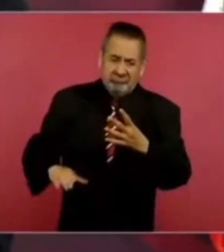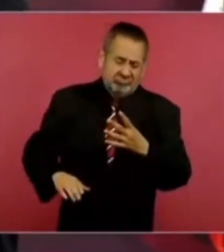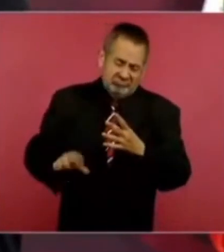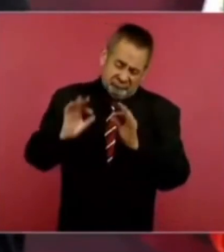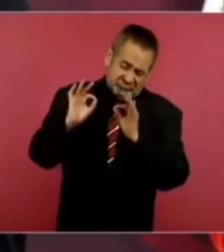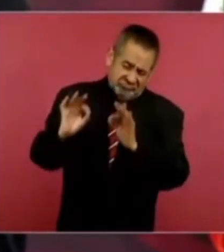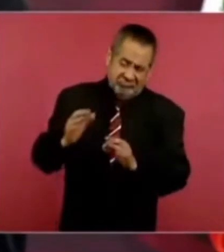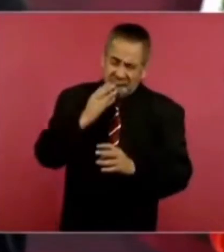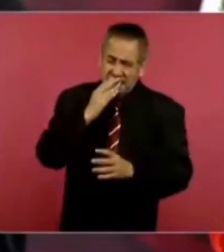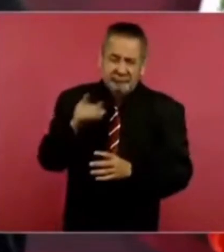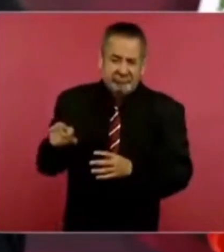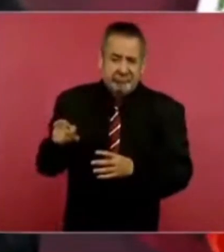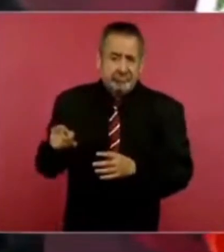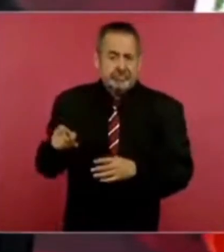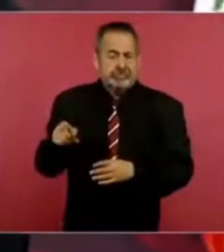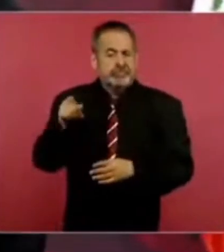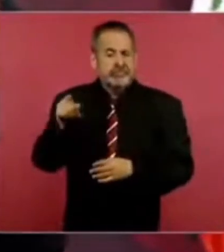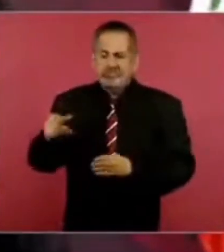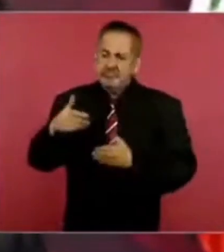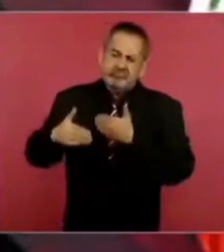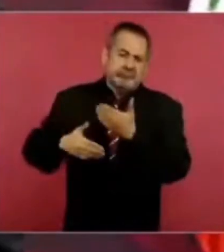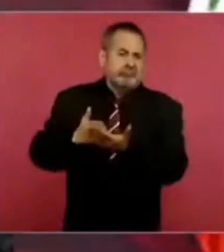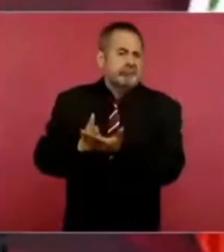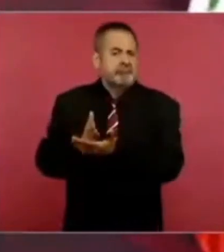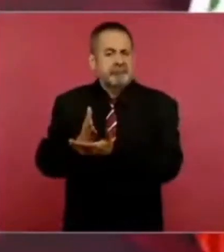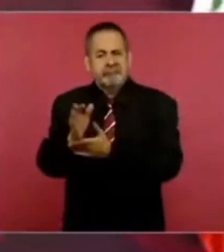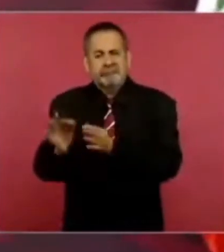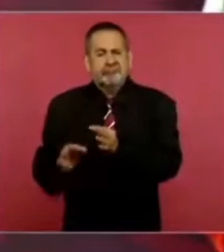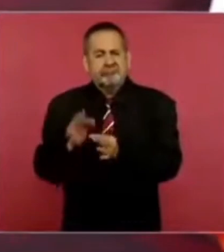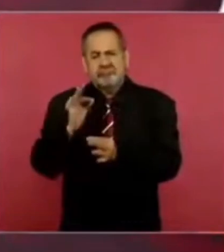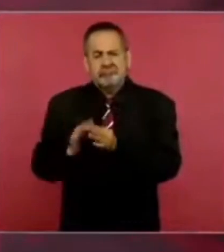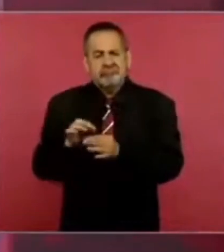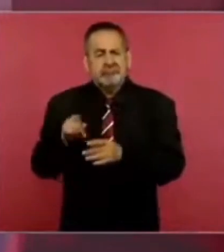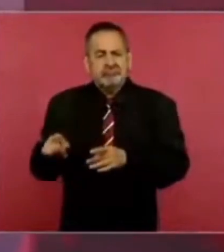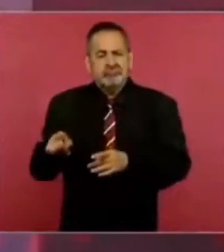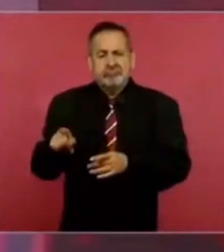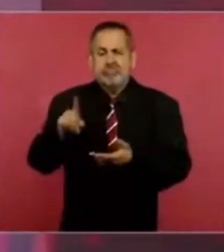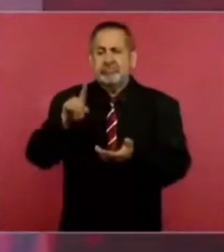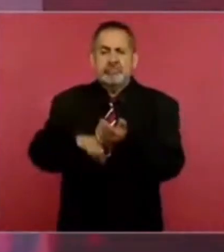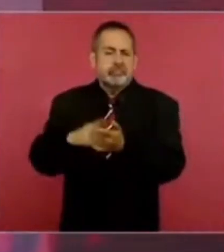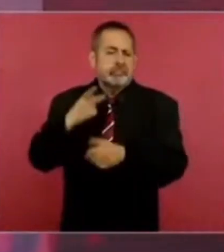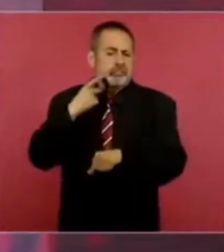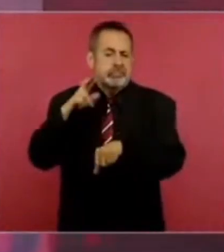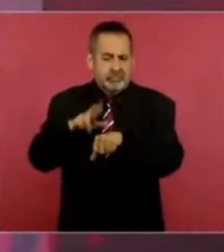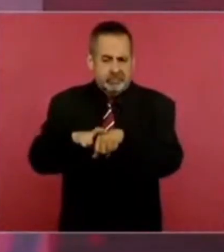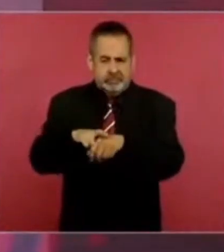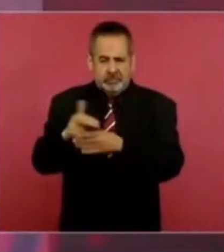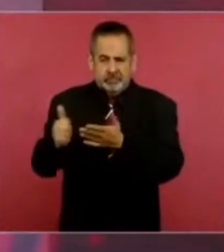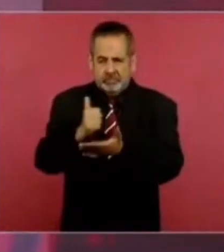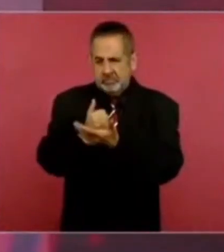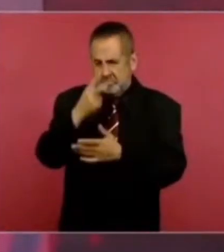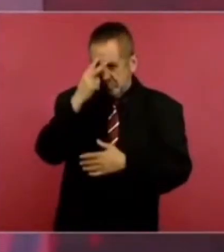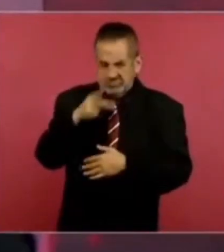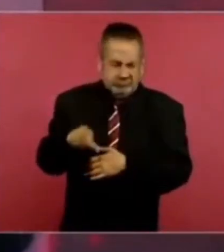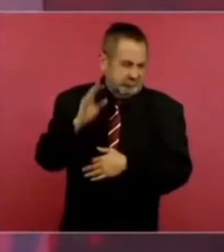había tenido un desempeño ejemplar como procurador en la Ciudad de